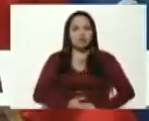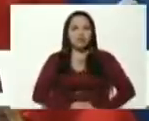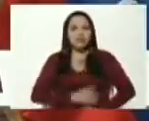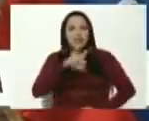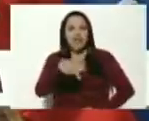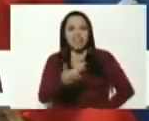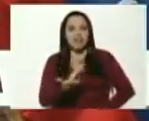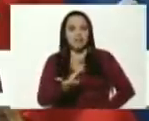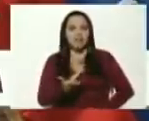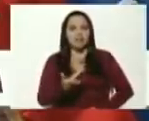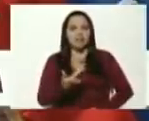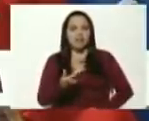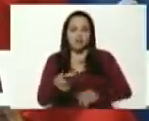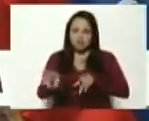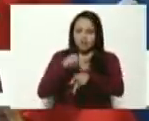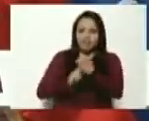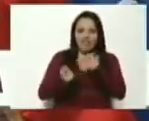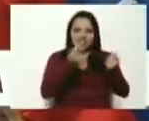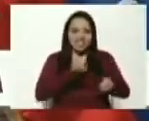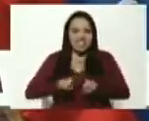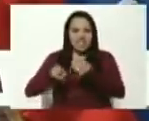esa explotación.